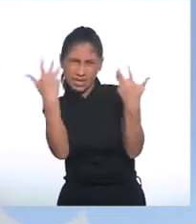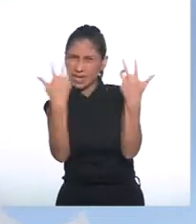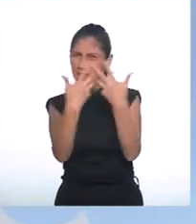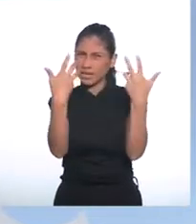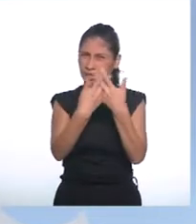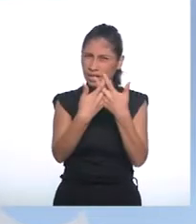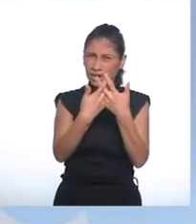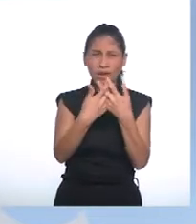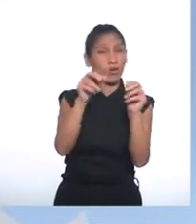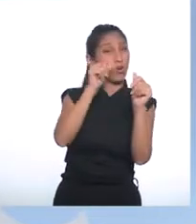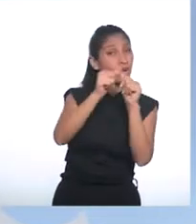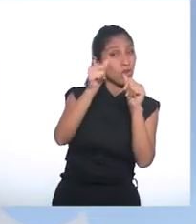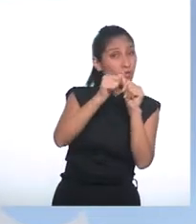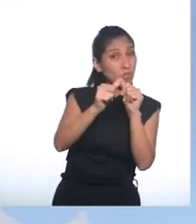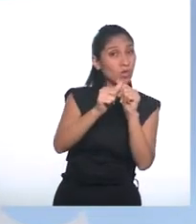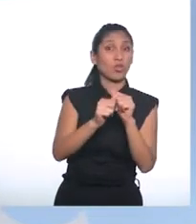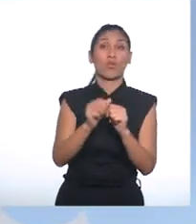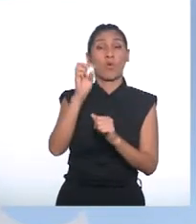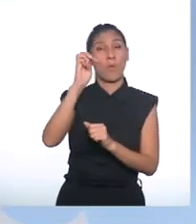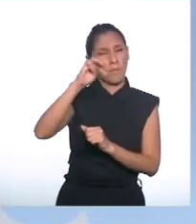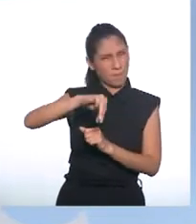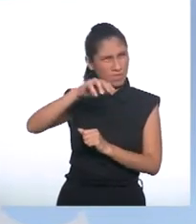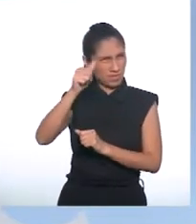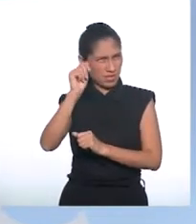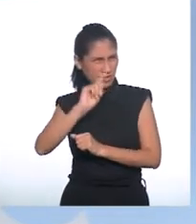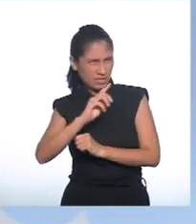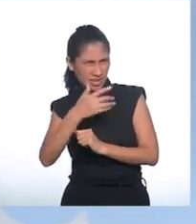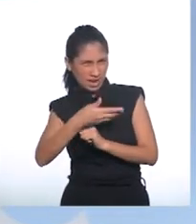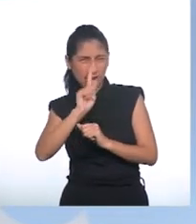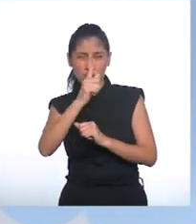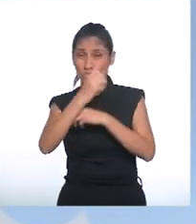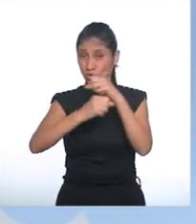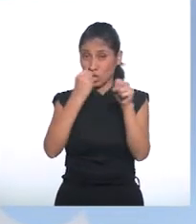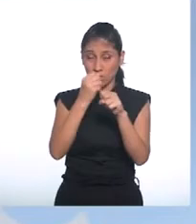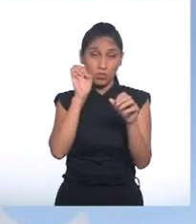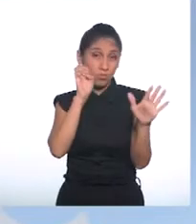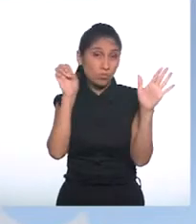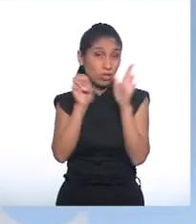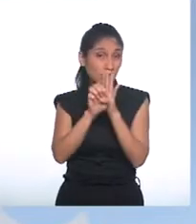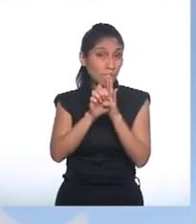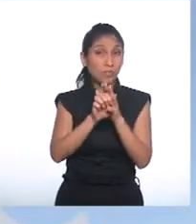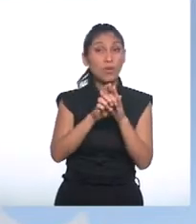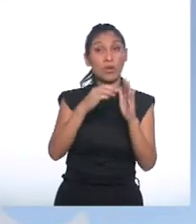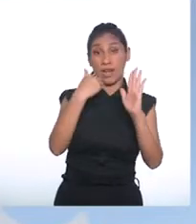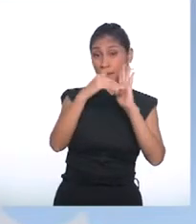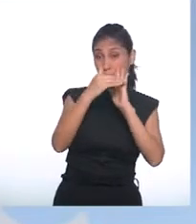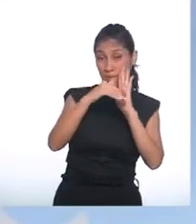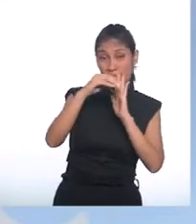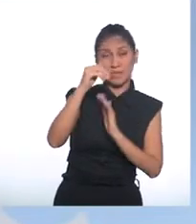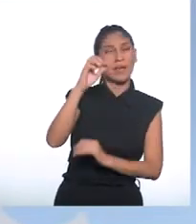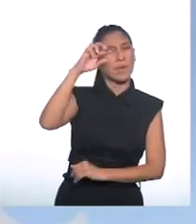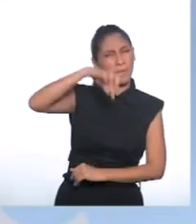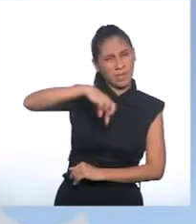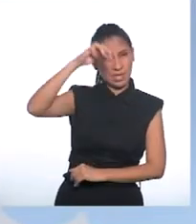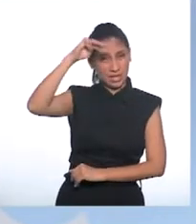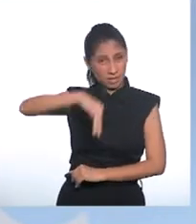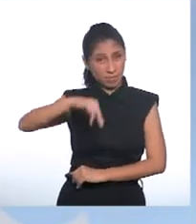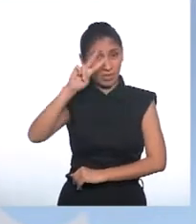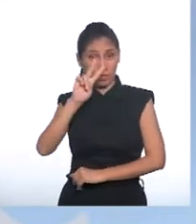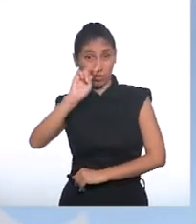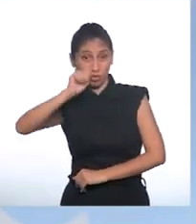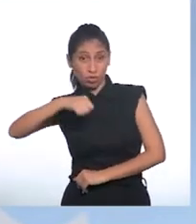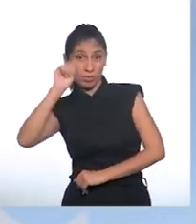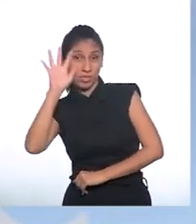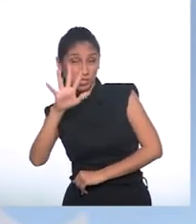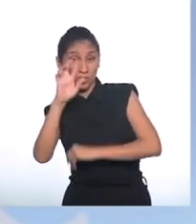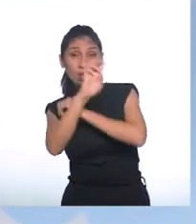material particulado en un año. Por ejemplo, la media anual de material particulado PM2,5 en